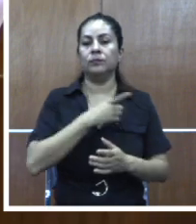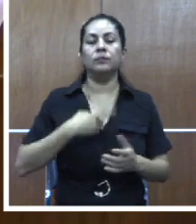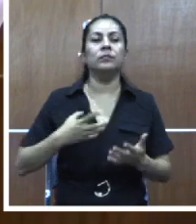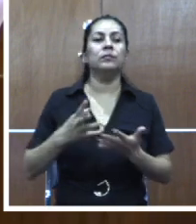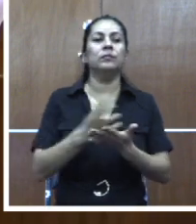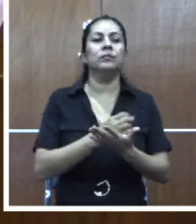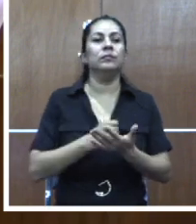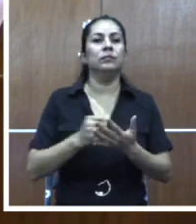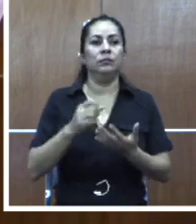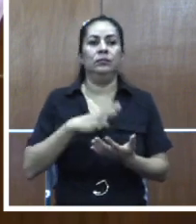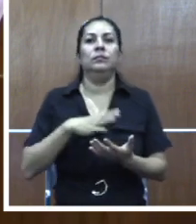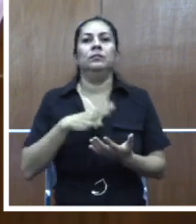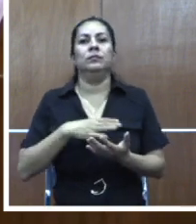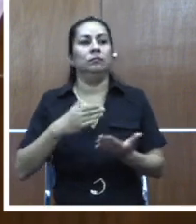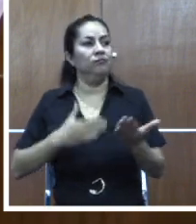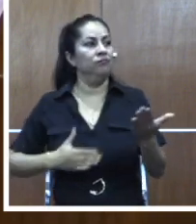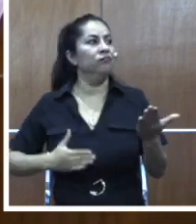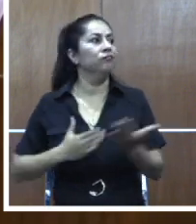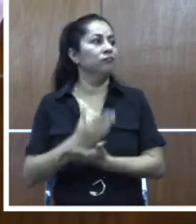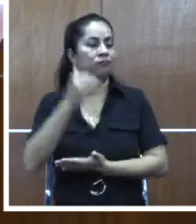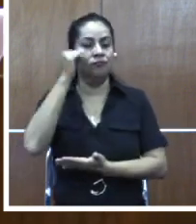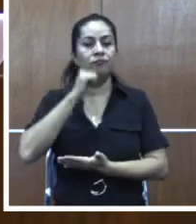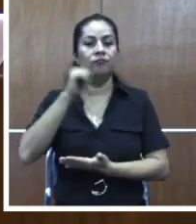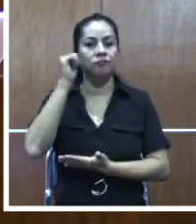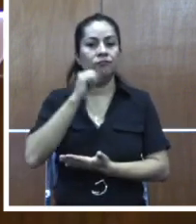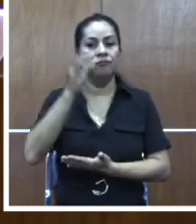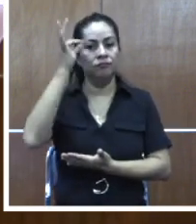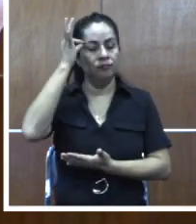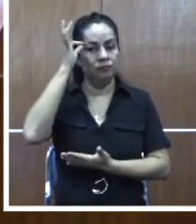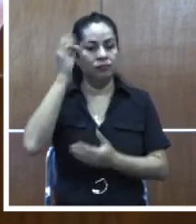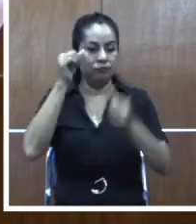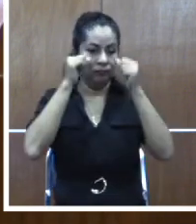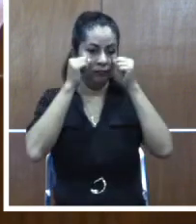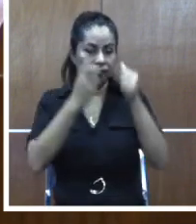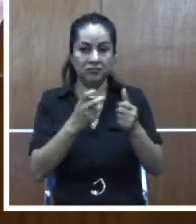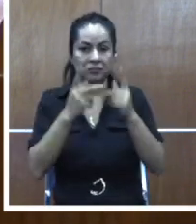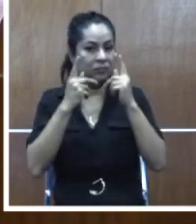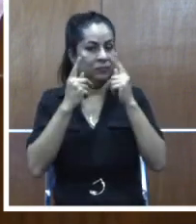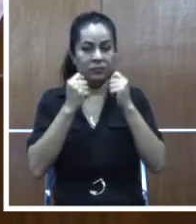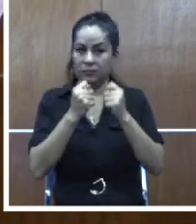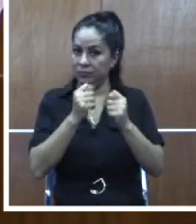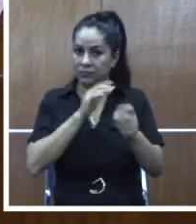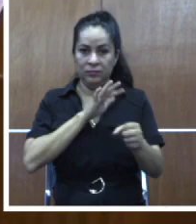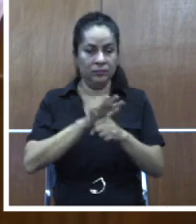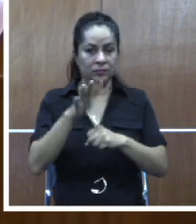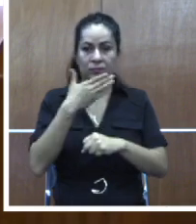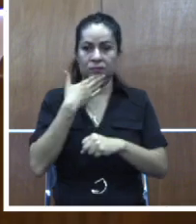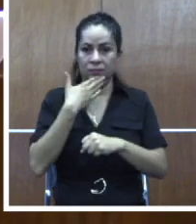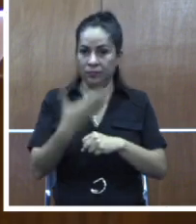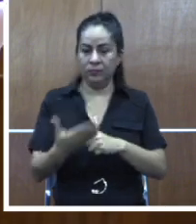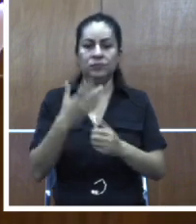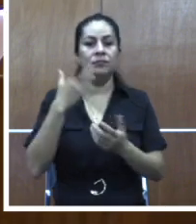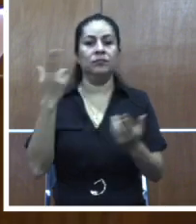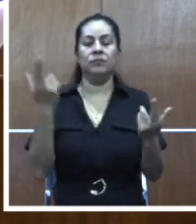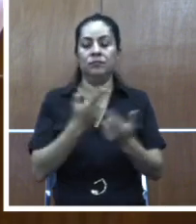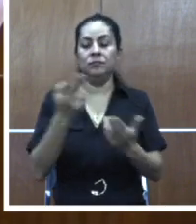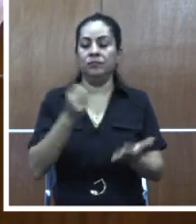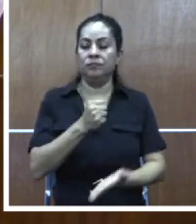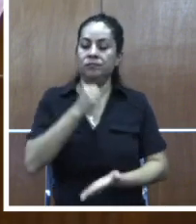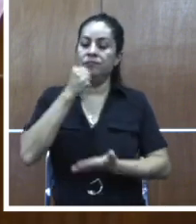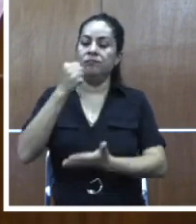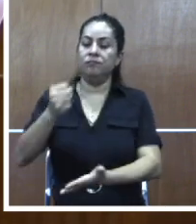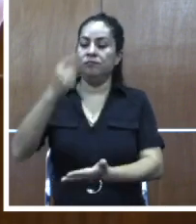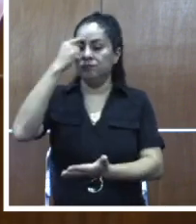garantizará la disponibilidad y accesibilidad de estos servicios, sin distinción alguna, y proveerá los recursos necesarios